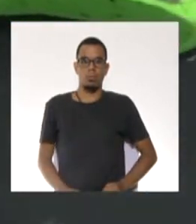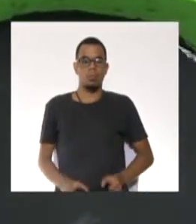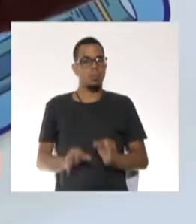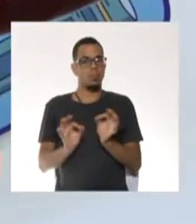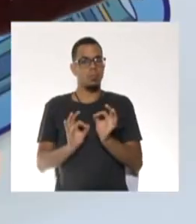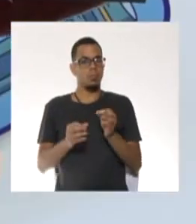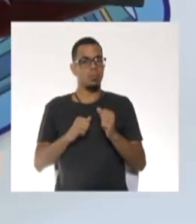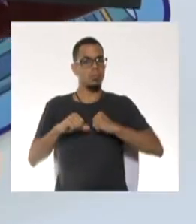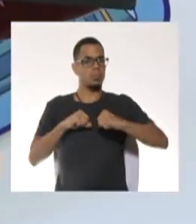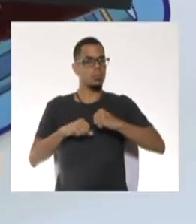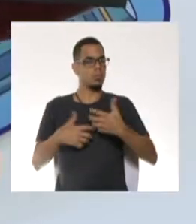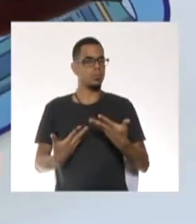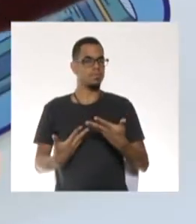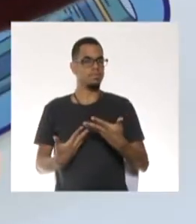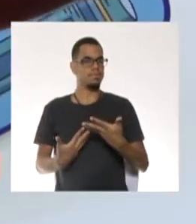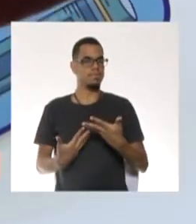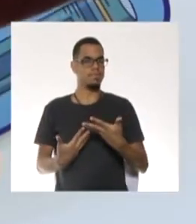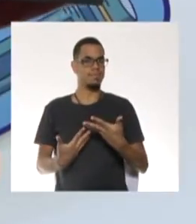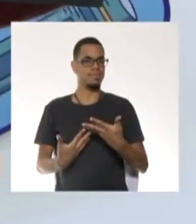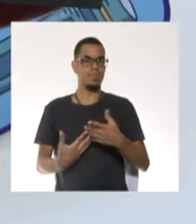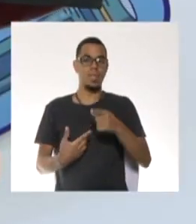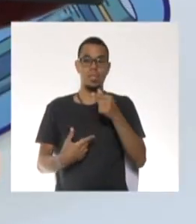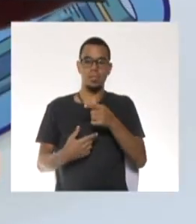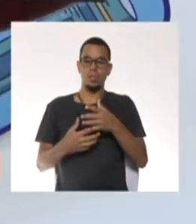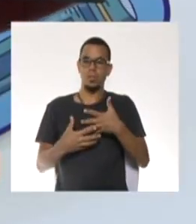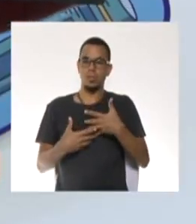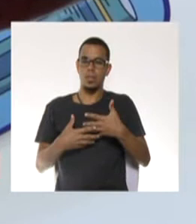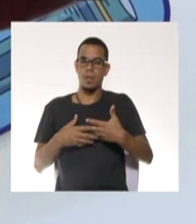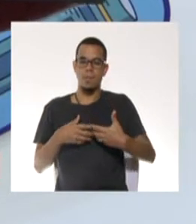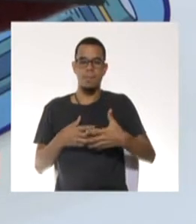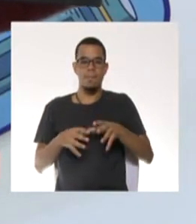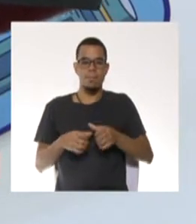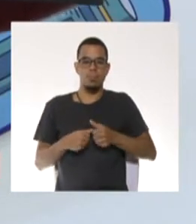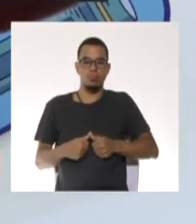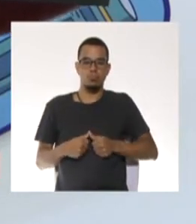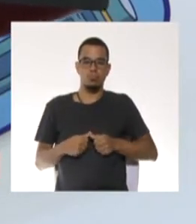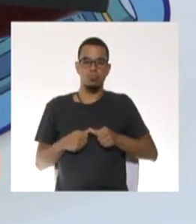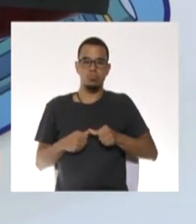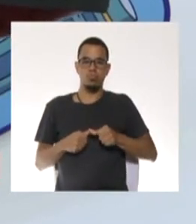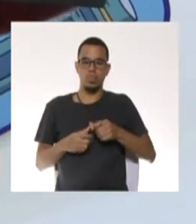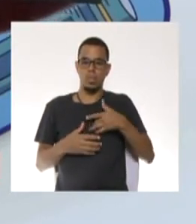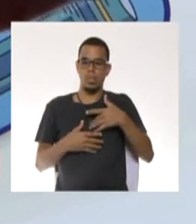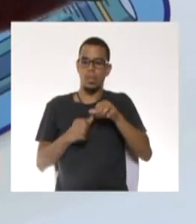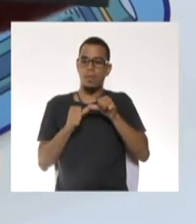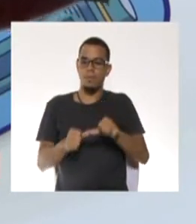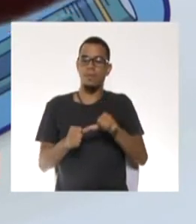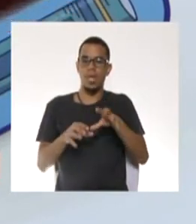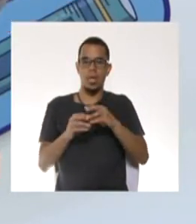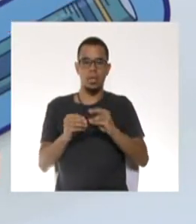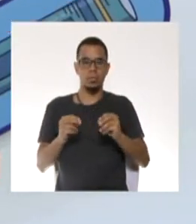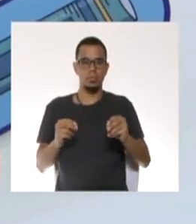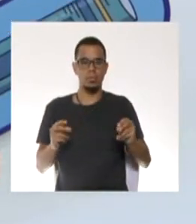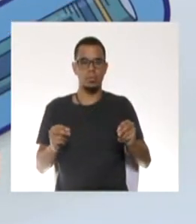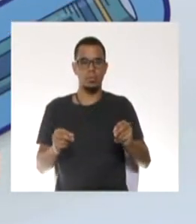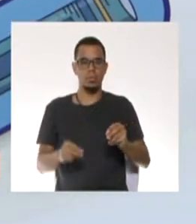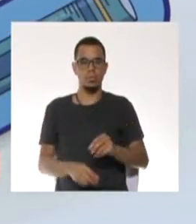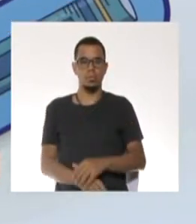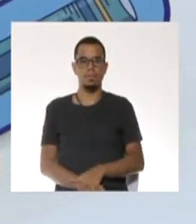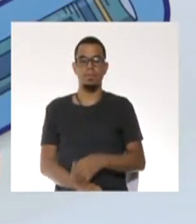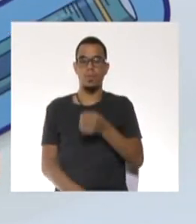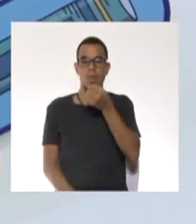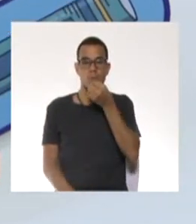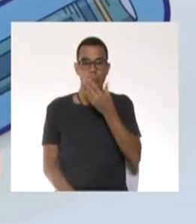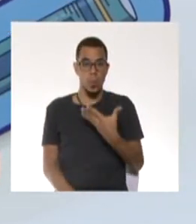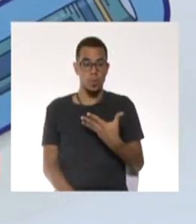pared celular que es lo que le permite tener rigidez y que esté anclada a la tierra, ¿ok? Entonces, mis